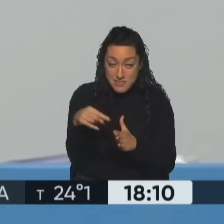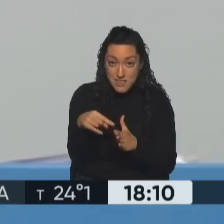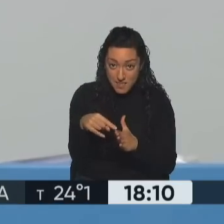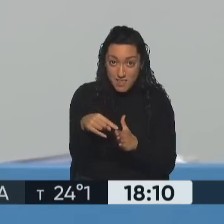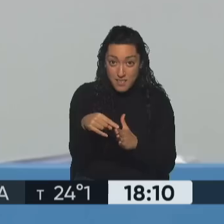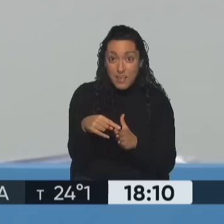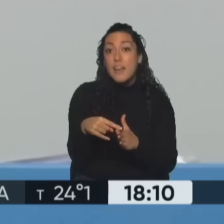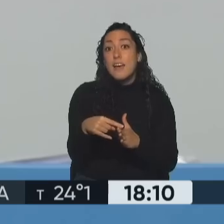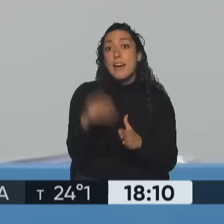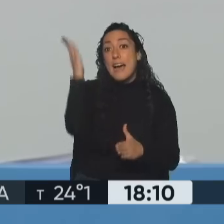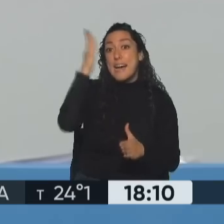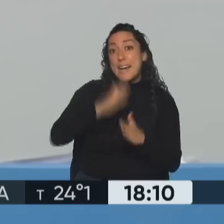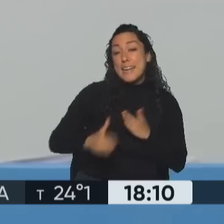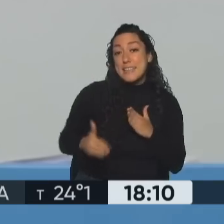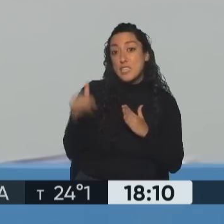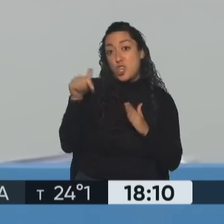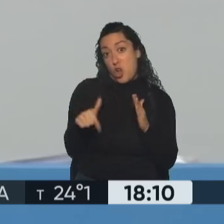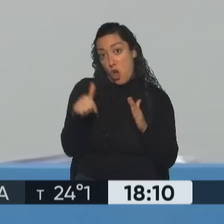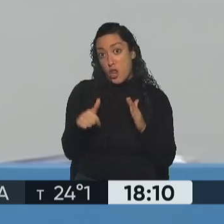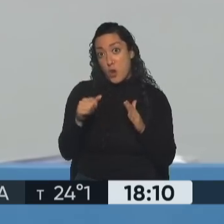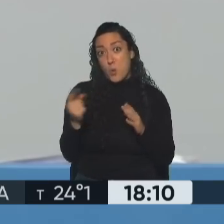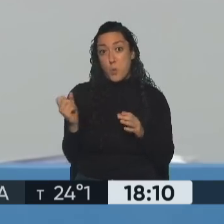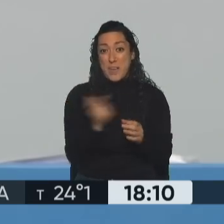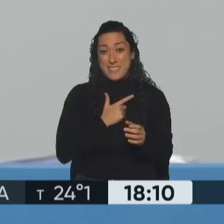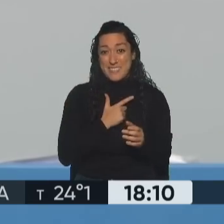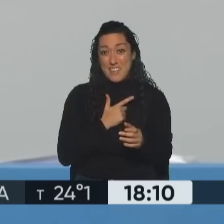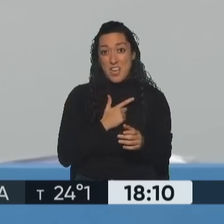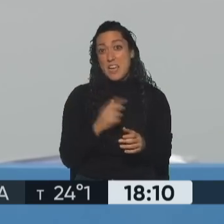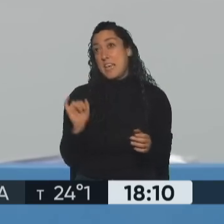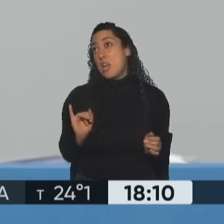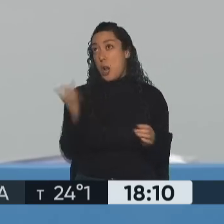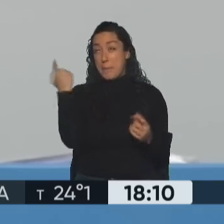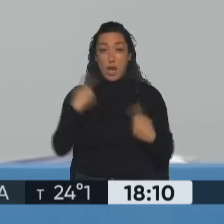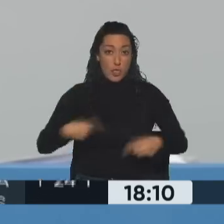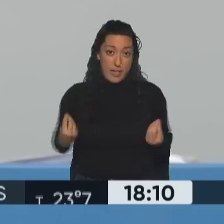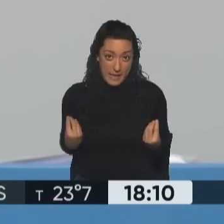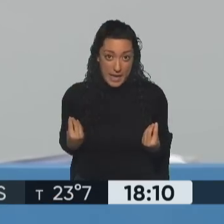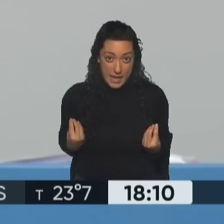esa restricción que hoy tenemos, y para colmo, la frutilla del postre.